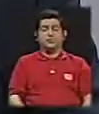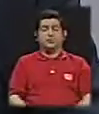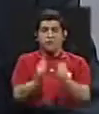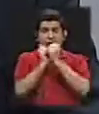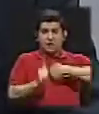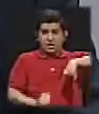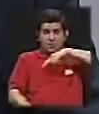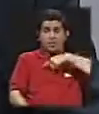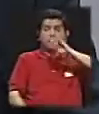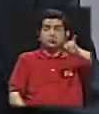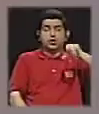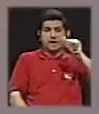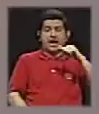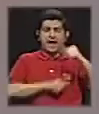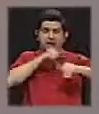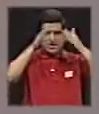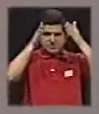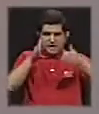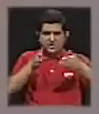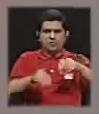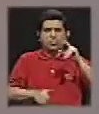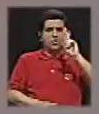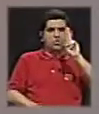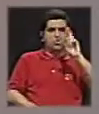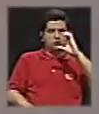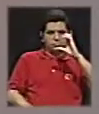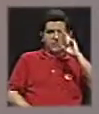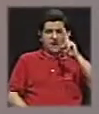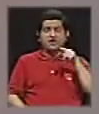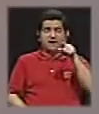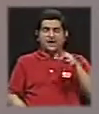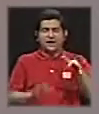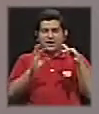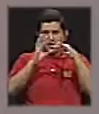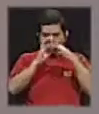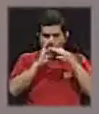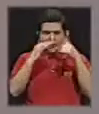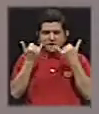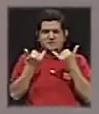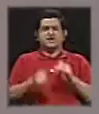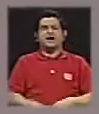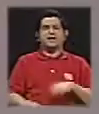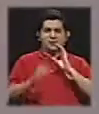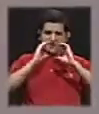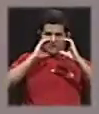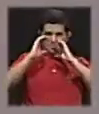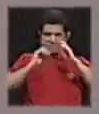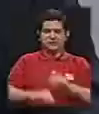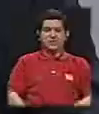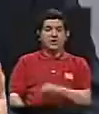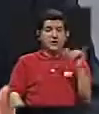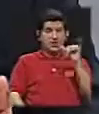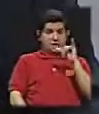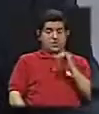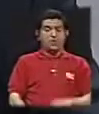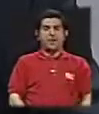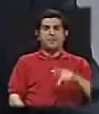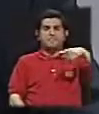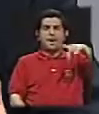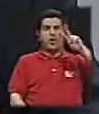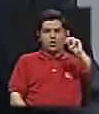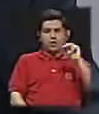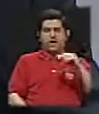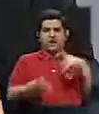acompaña Johnny Arias, antropólogo de la Universidad de Costa Rica, que se nos une a este panel, y también don Paolo